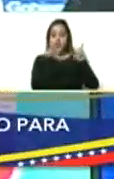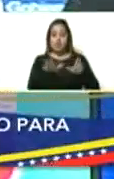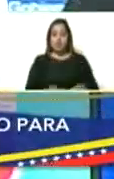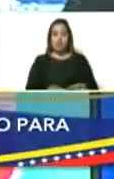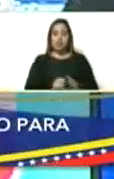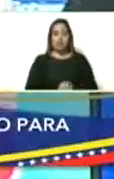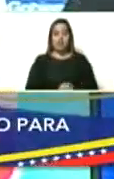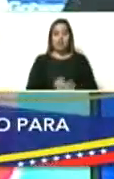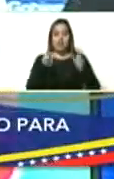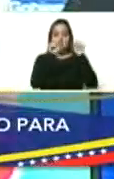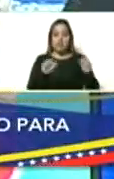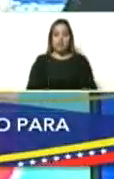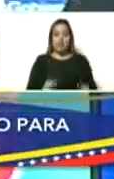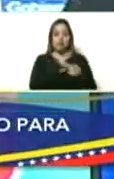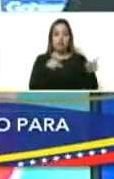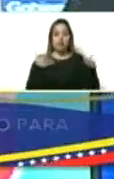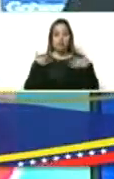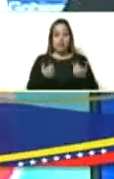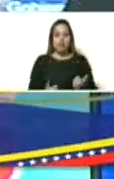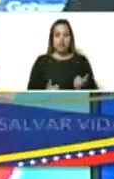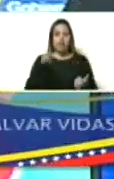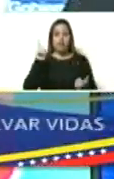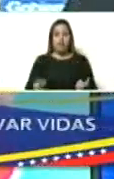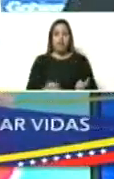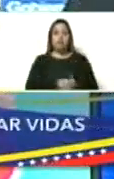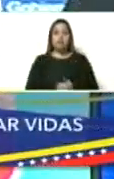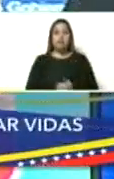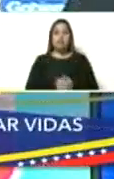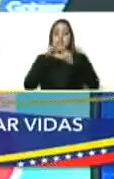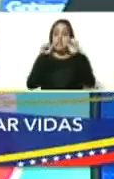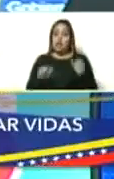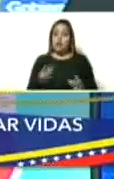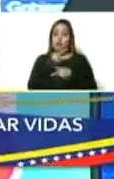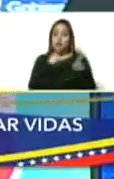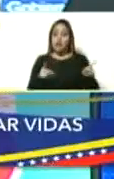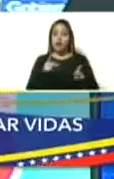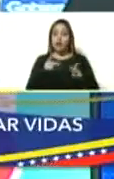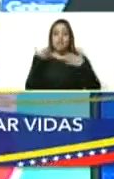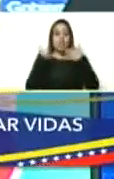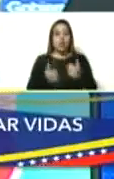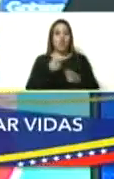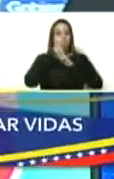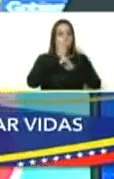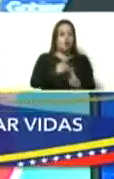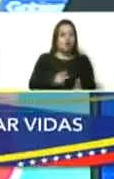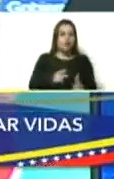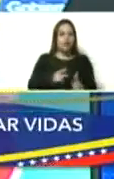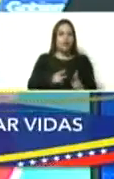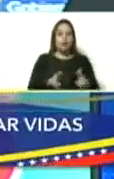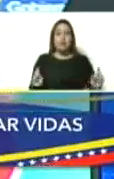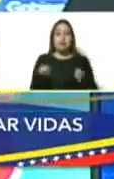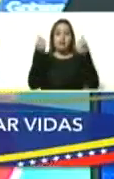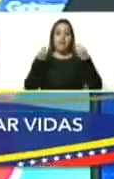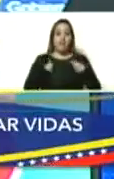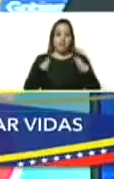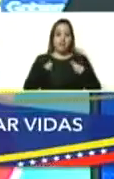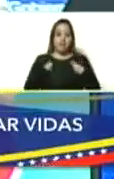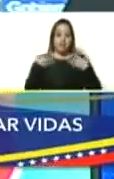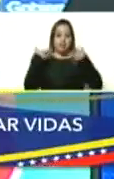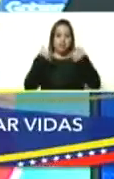salud y el sistema público de salud respondió adecuadamente para proteger la vida y la salud de la